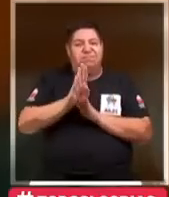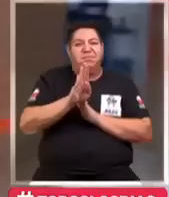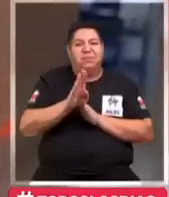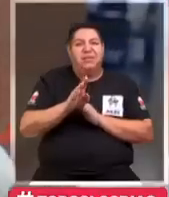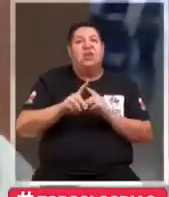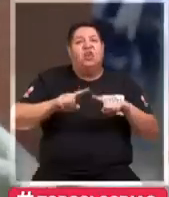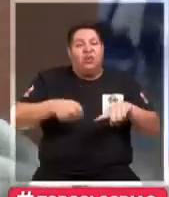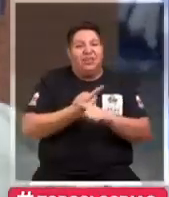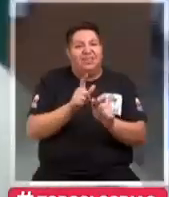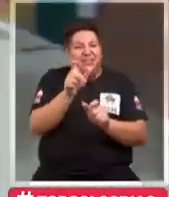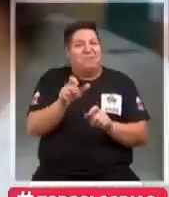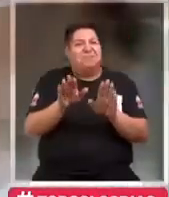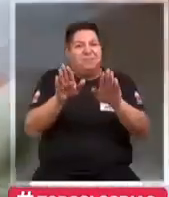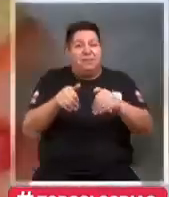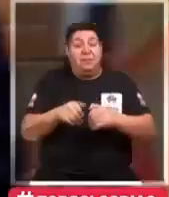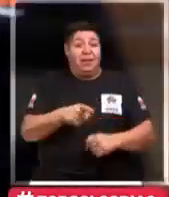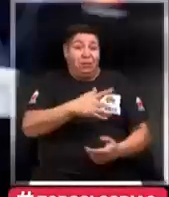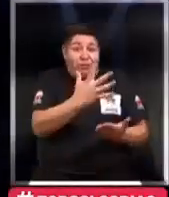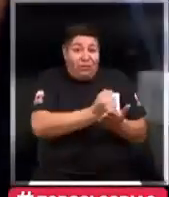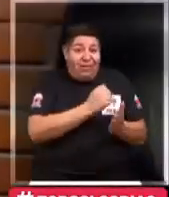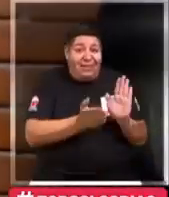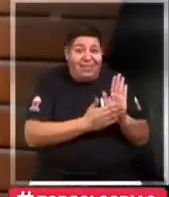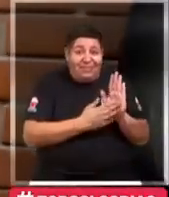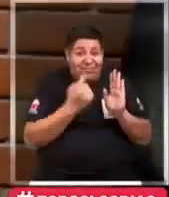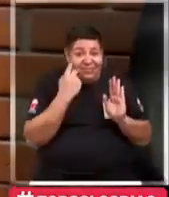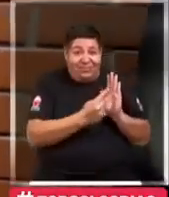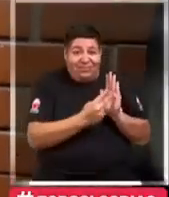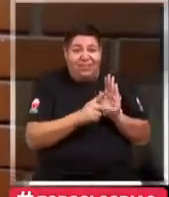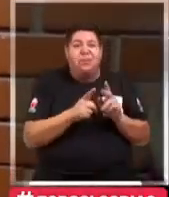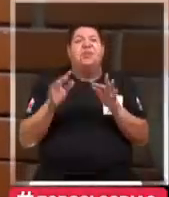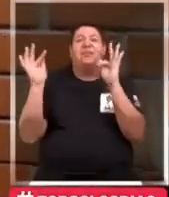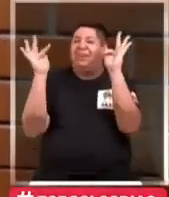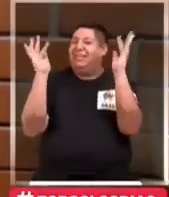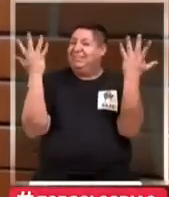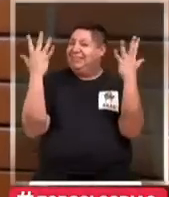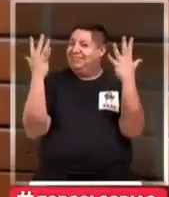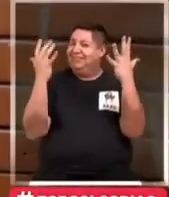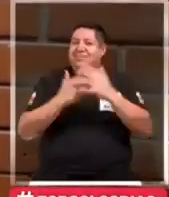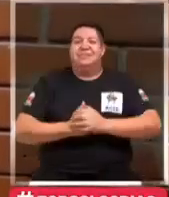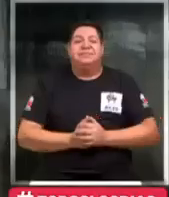emidad. Lo lograste, pues, moviste. Muchas felicitaciones, tremendo logro.